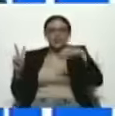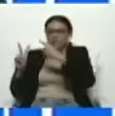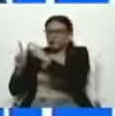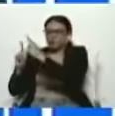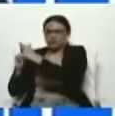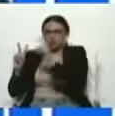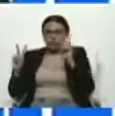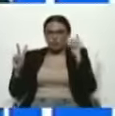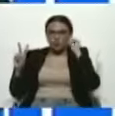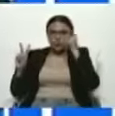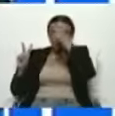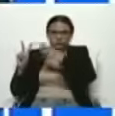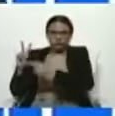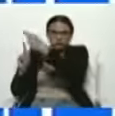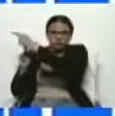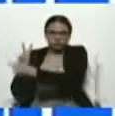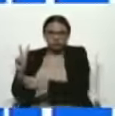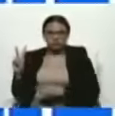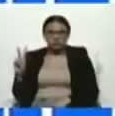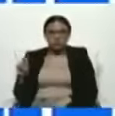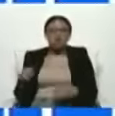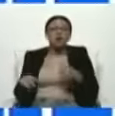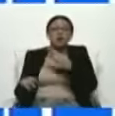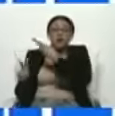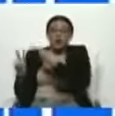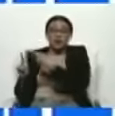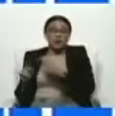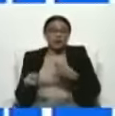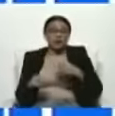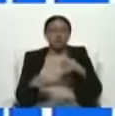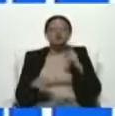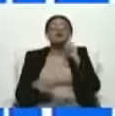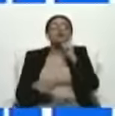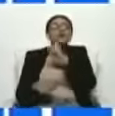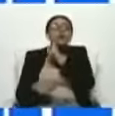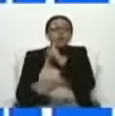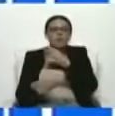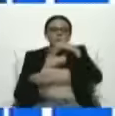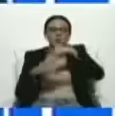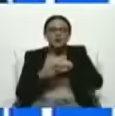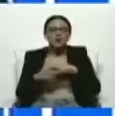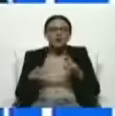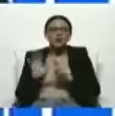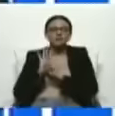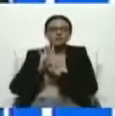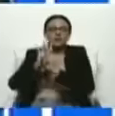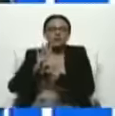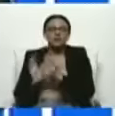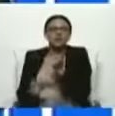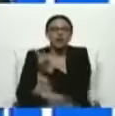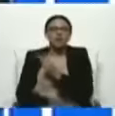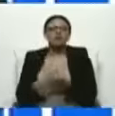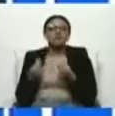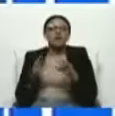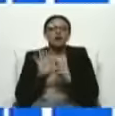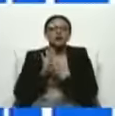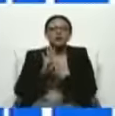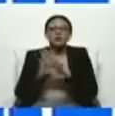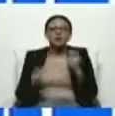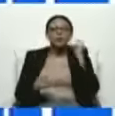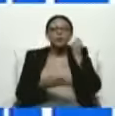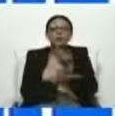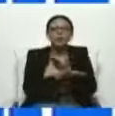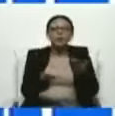de los millones y millones de mujeres y hombres dignas, valientes, decentes de esta